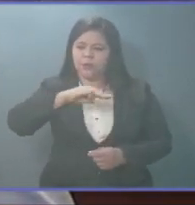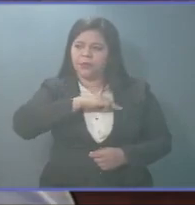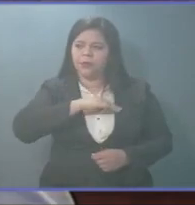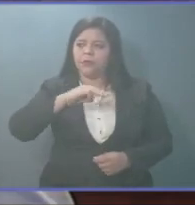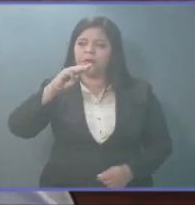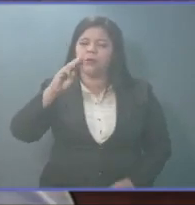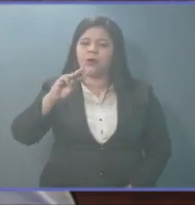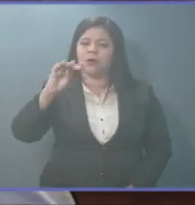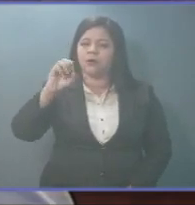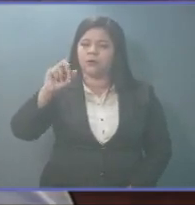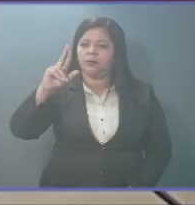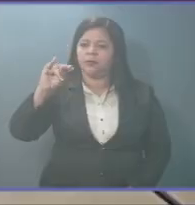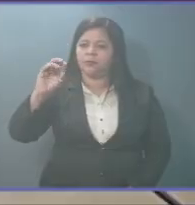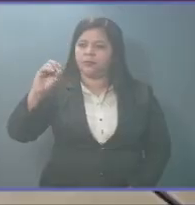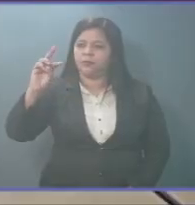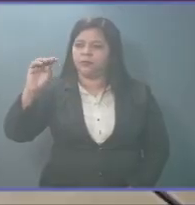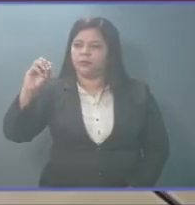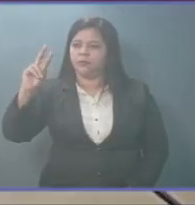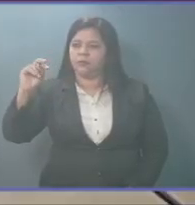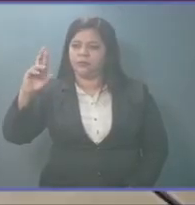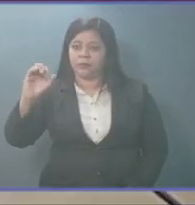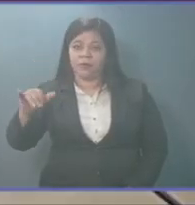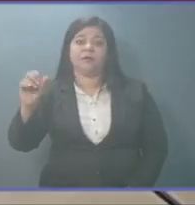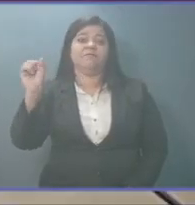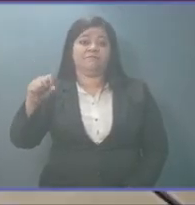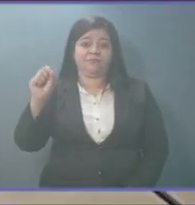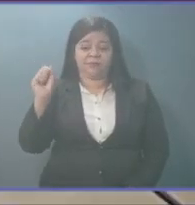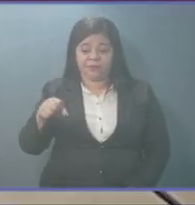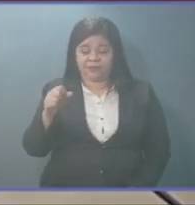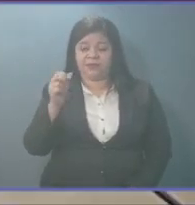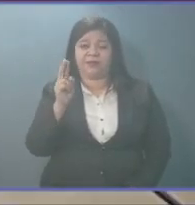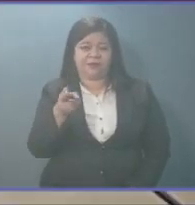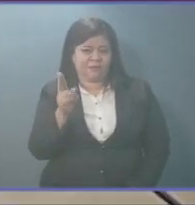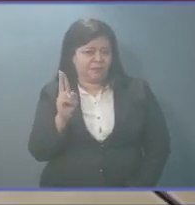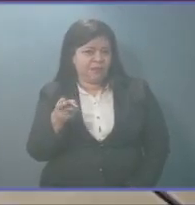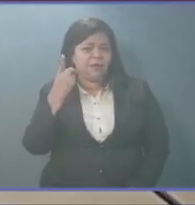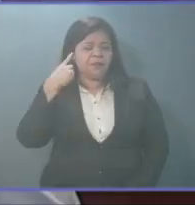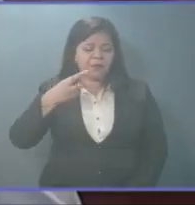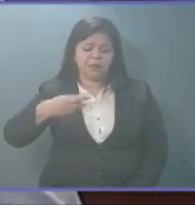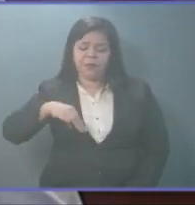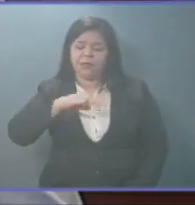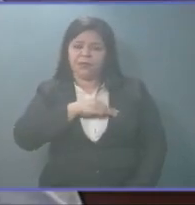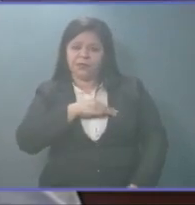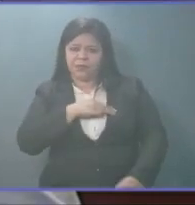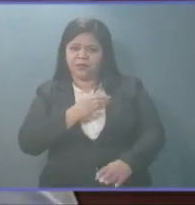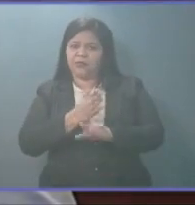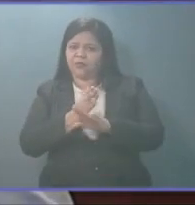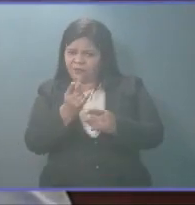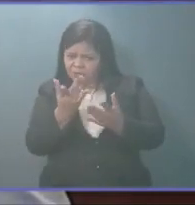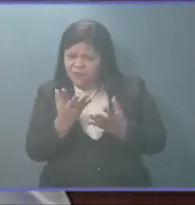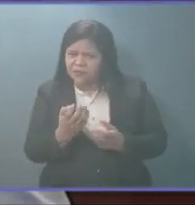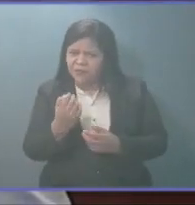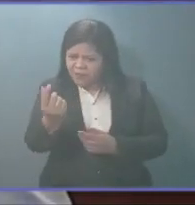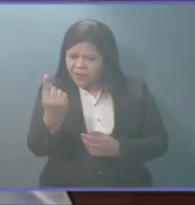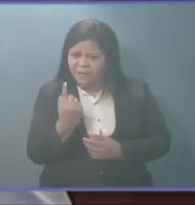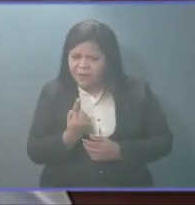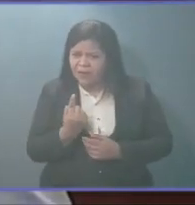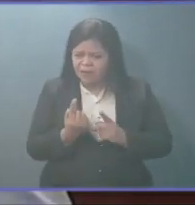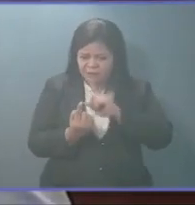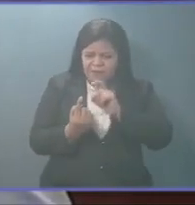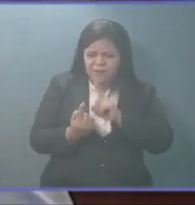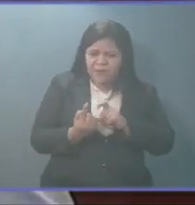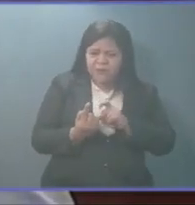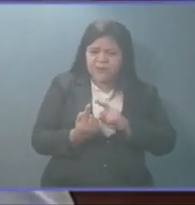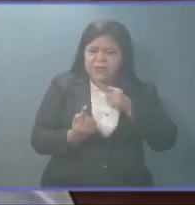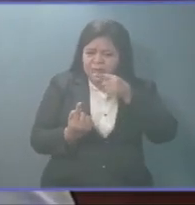Monroy. Sí, ese mismo ministro de Defensa que ustedes quieren interpelar, del